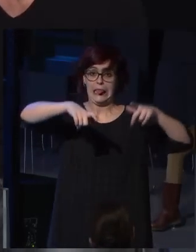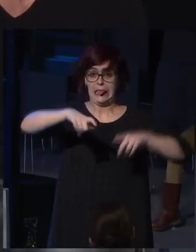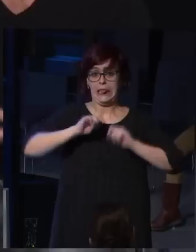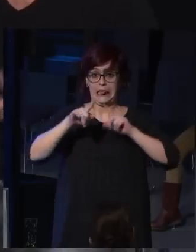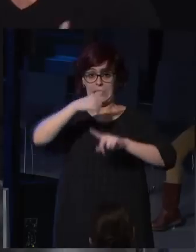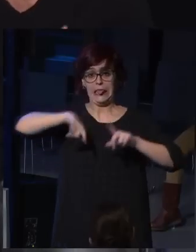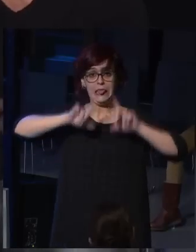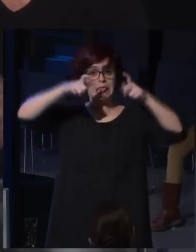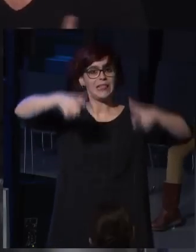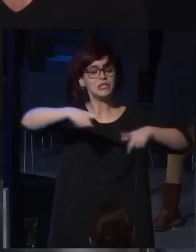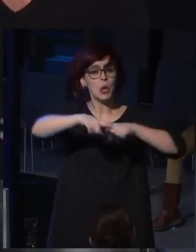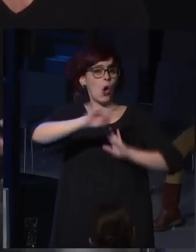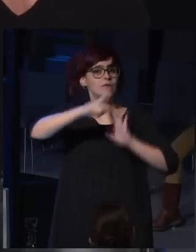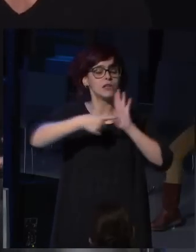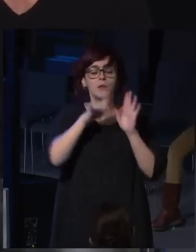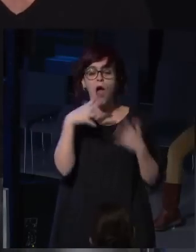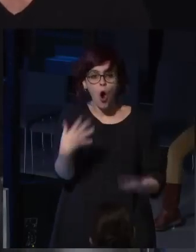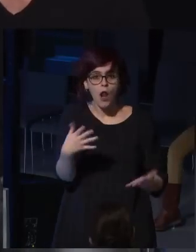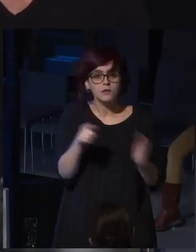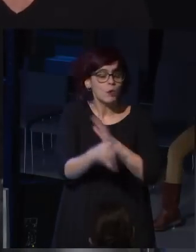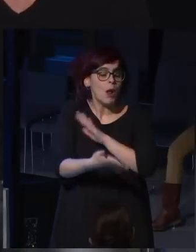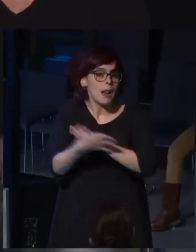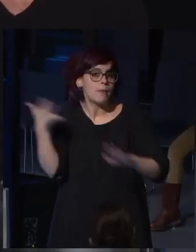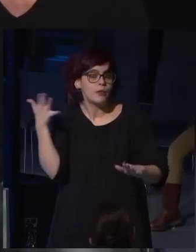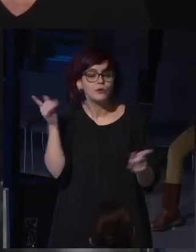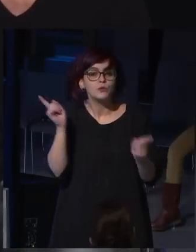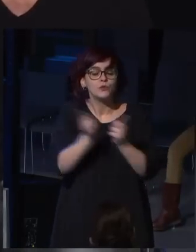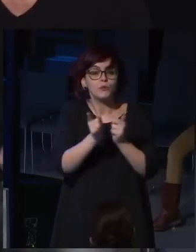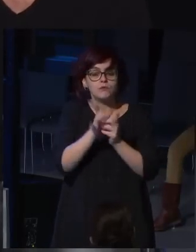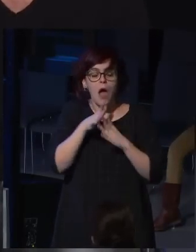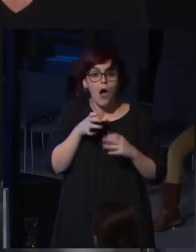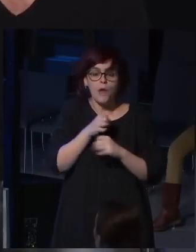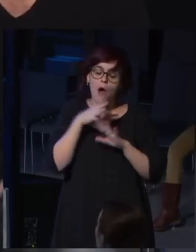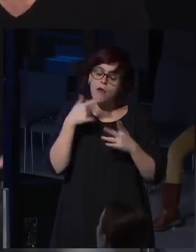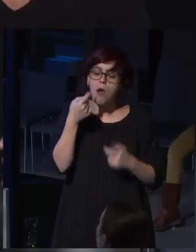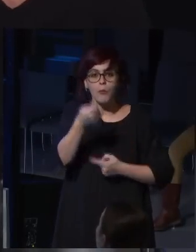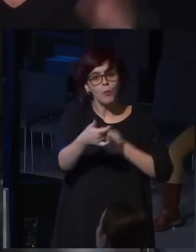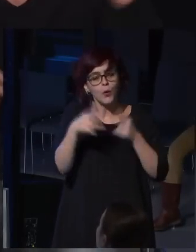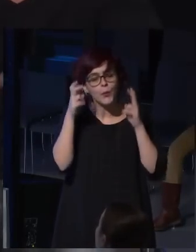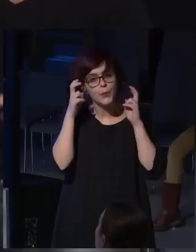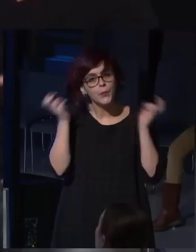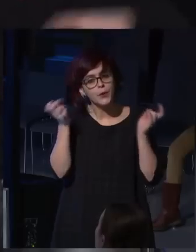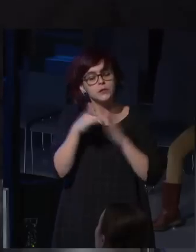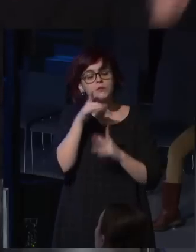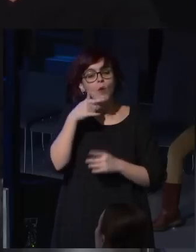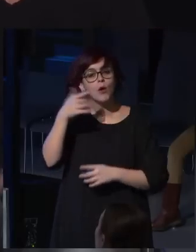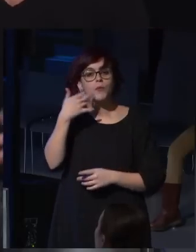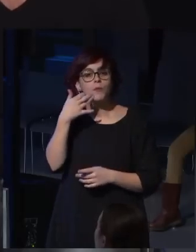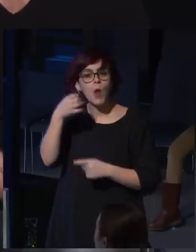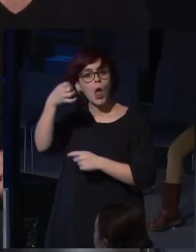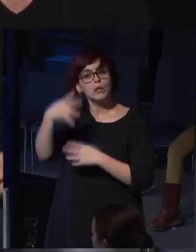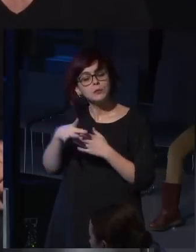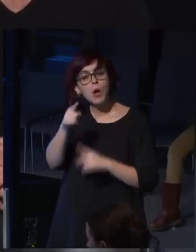como he entrado en esta dinámica de consumir la música rápido y me agobiaba. Ahora ya me he despreocupado y las listas que van viniendo, una canción,